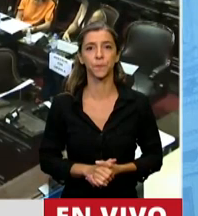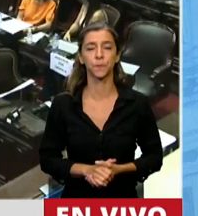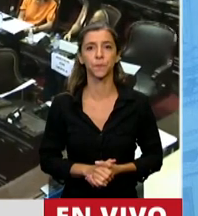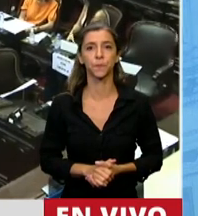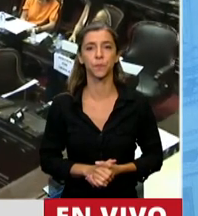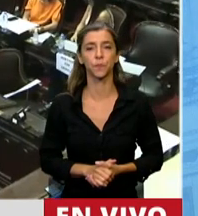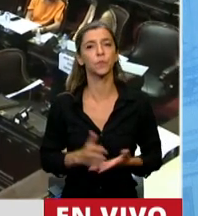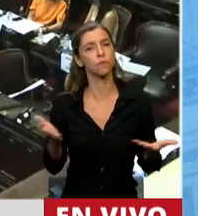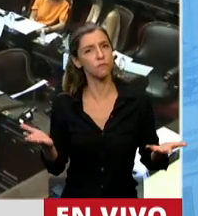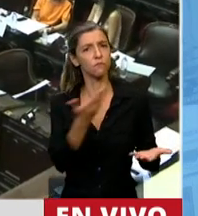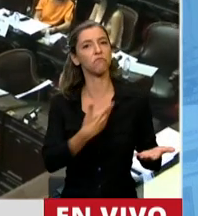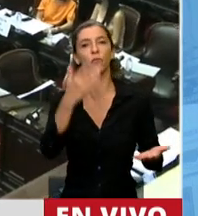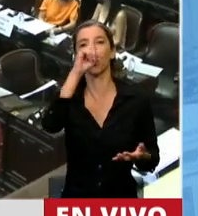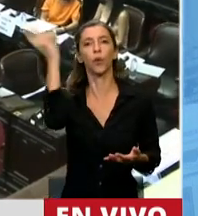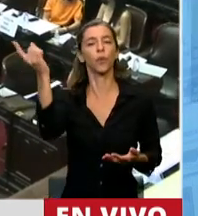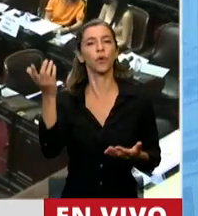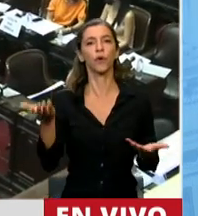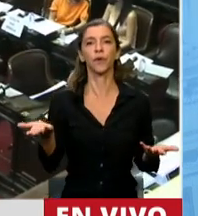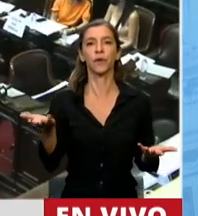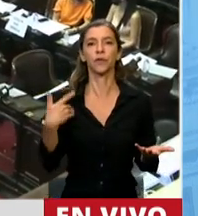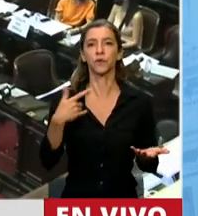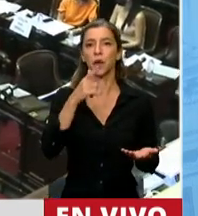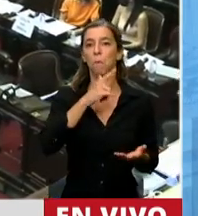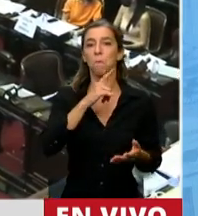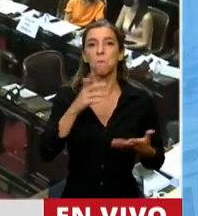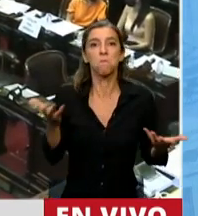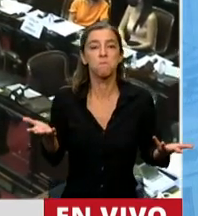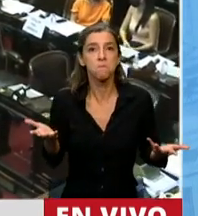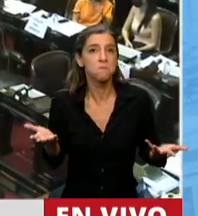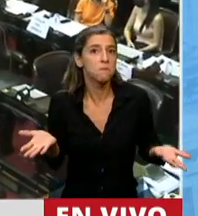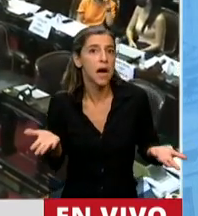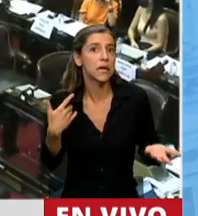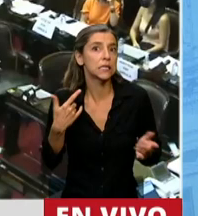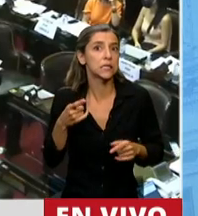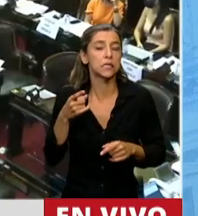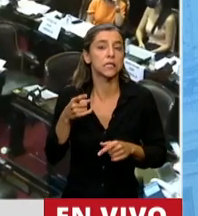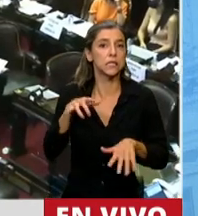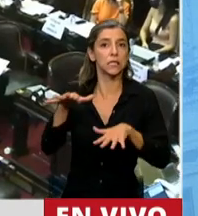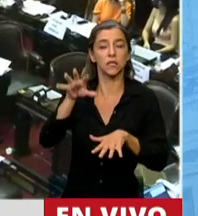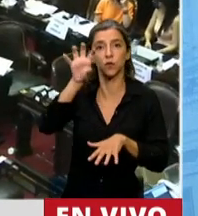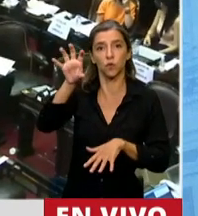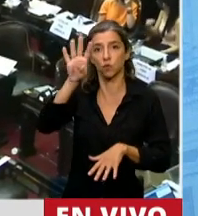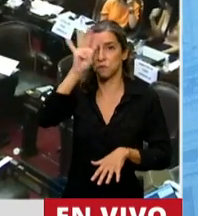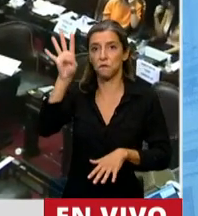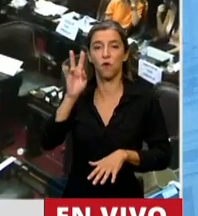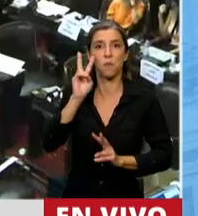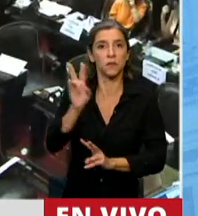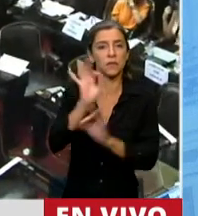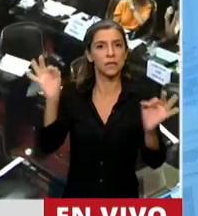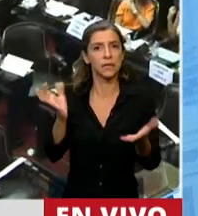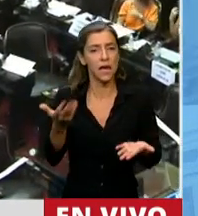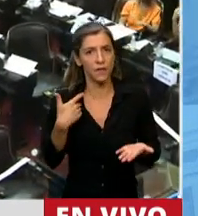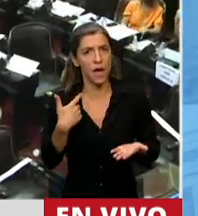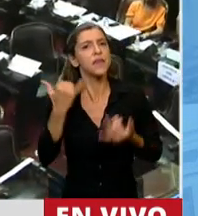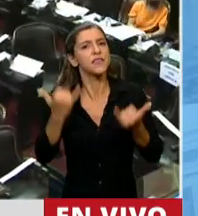el aval que le da el gobierno nacional a todas estas cuestiones que estaban pasando en Formosa, con las declaraciones del senador Mayans,